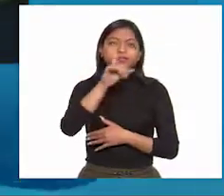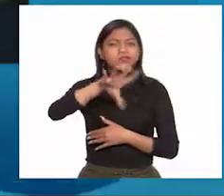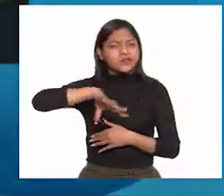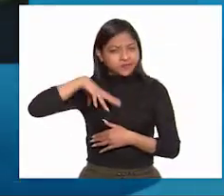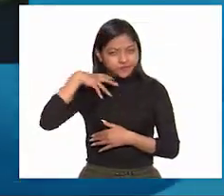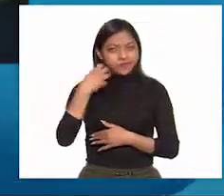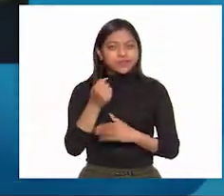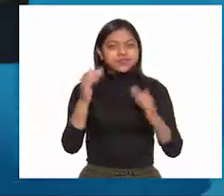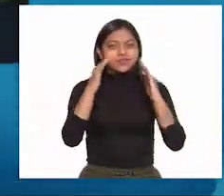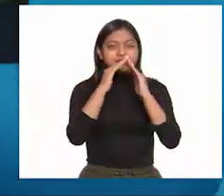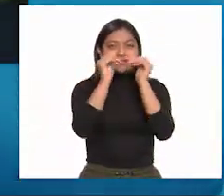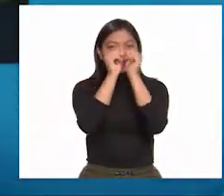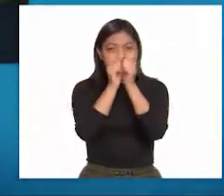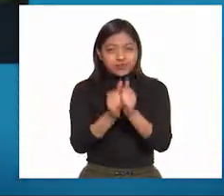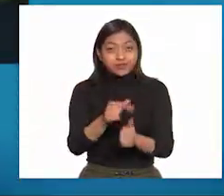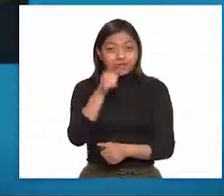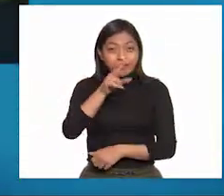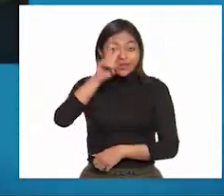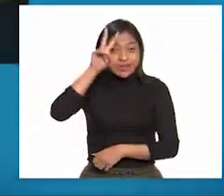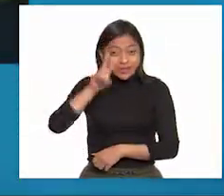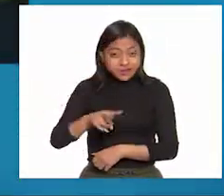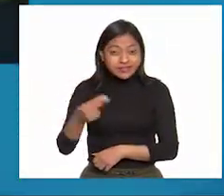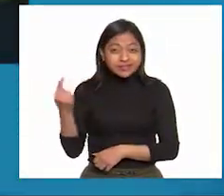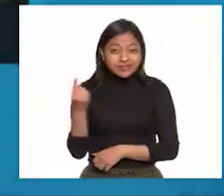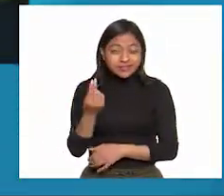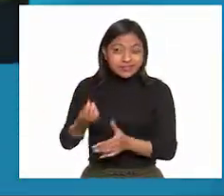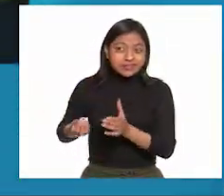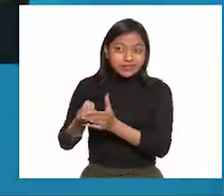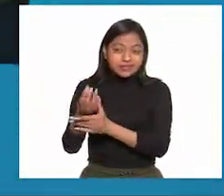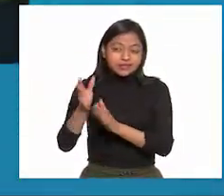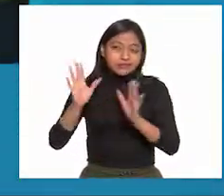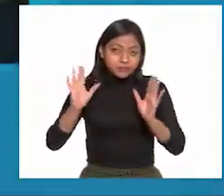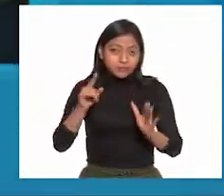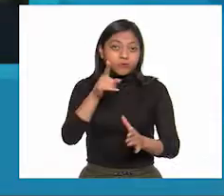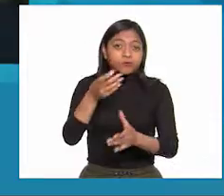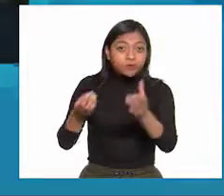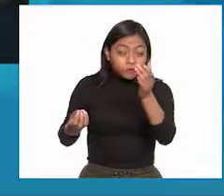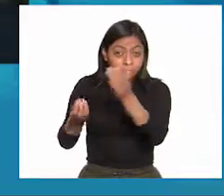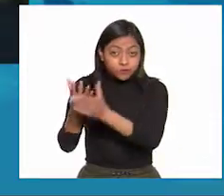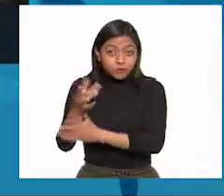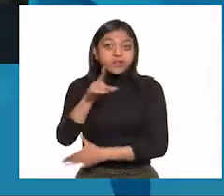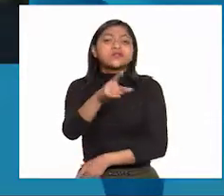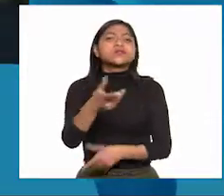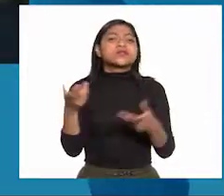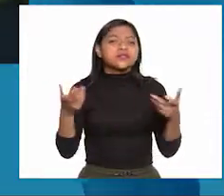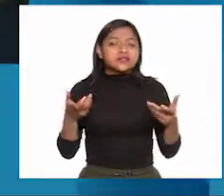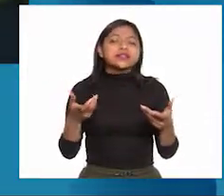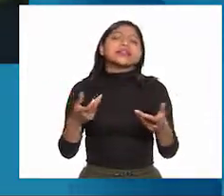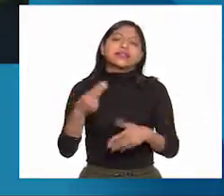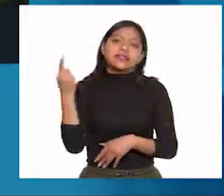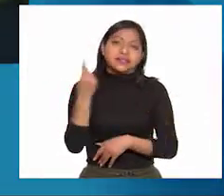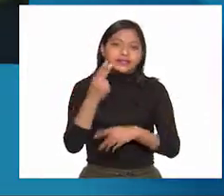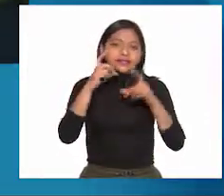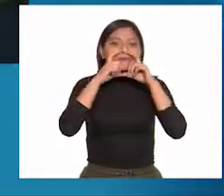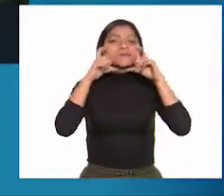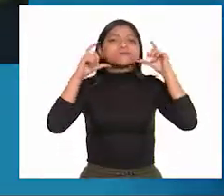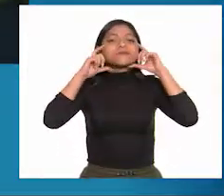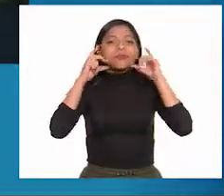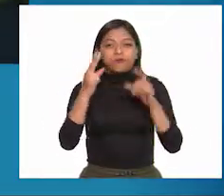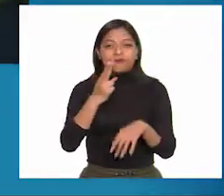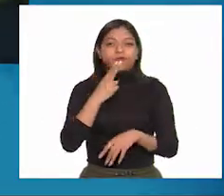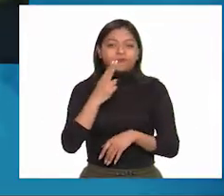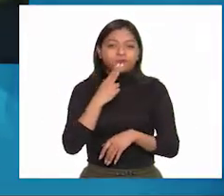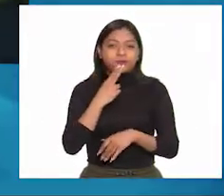no salir de casa a menos que sea muy necesario. Si lo haces, utiliza el